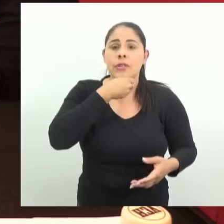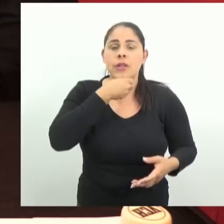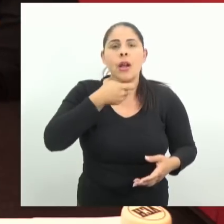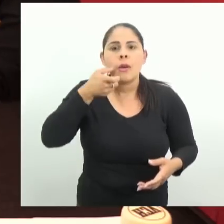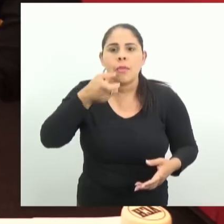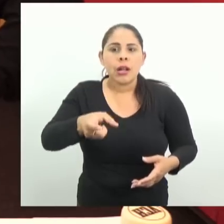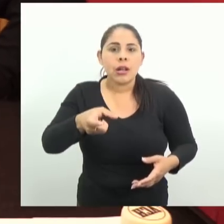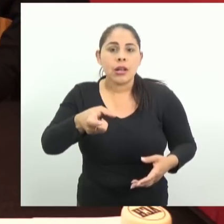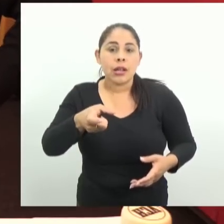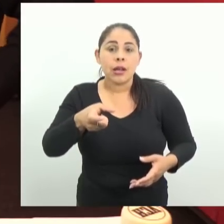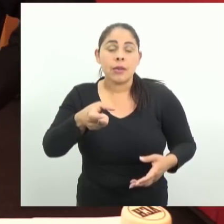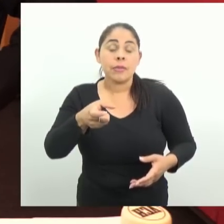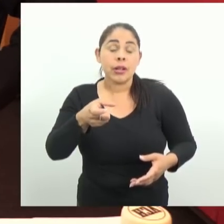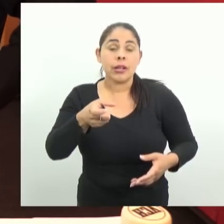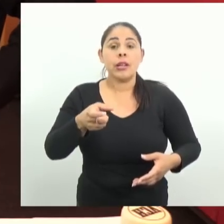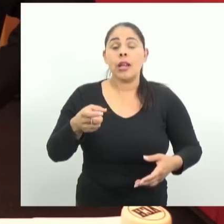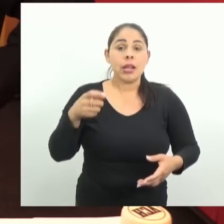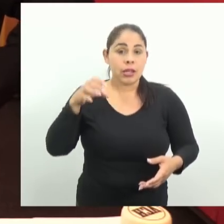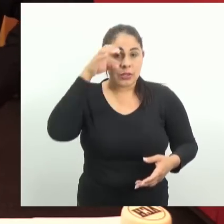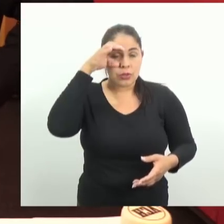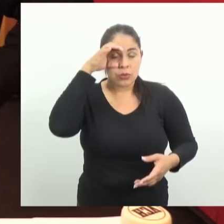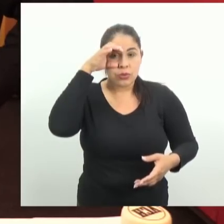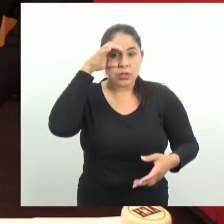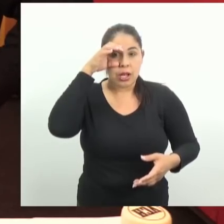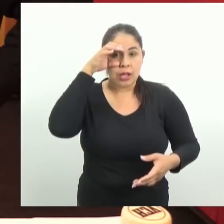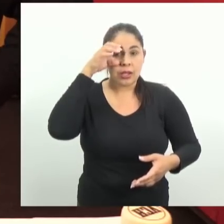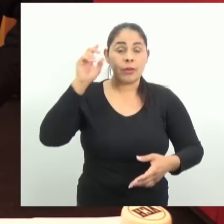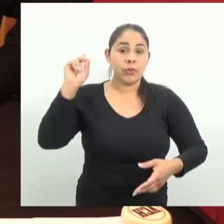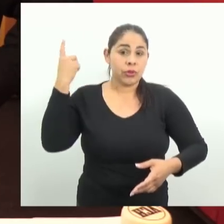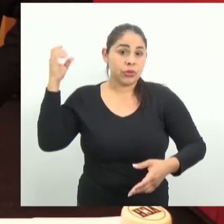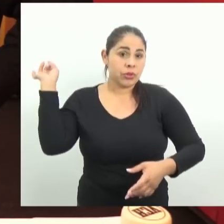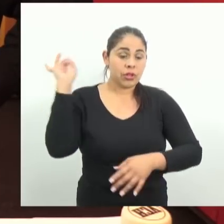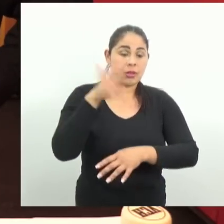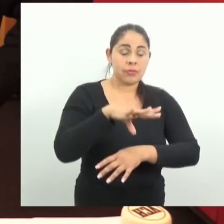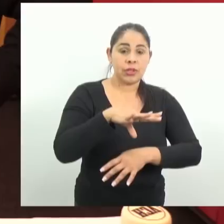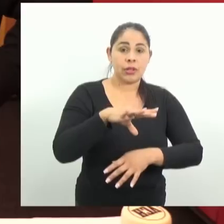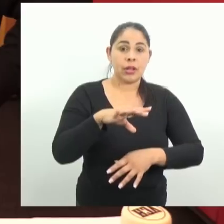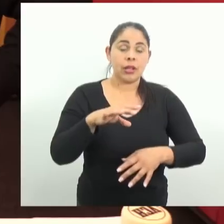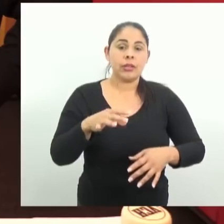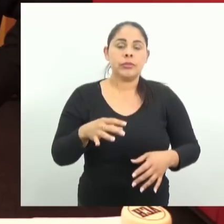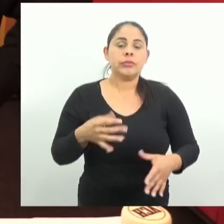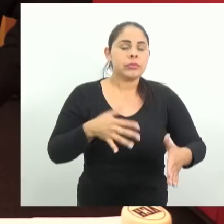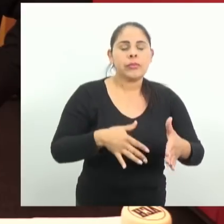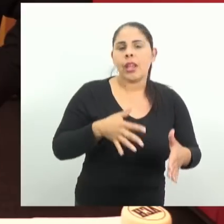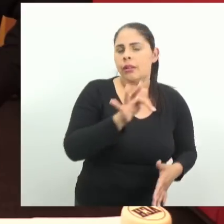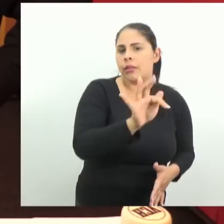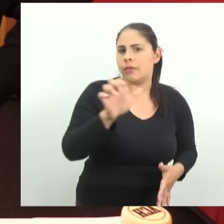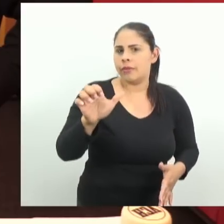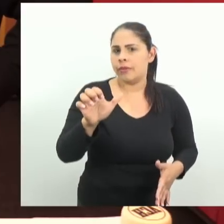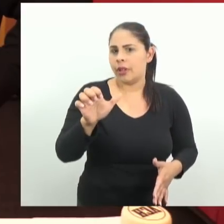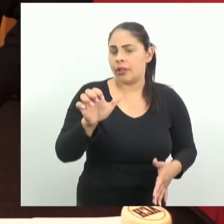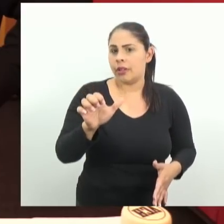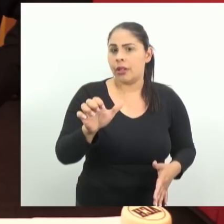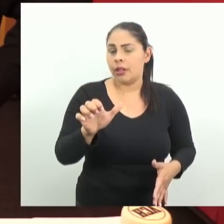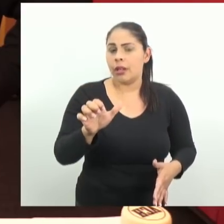más antiguos dicen, así que la fe es por el oír. Y el oír viene porque alguien ha